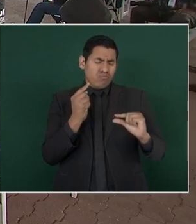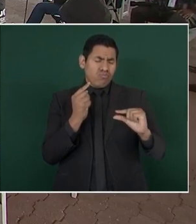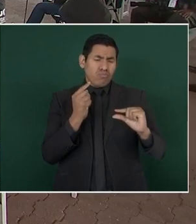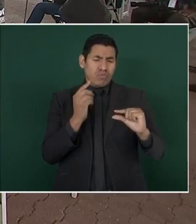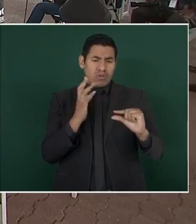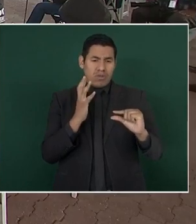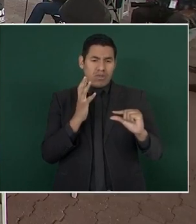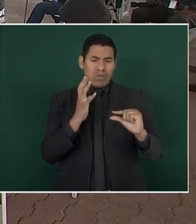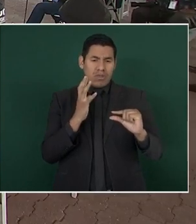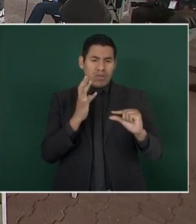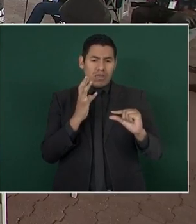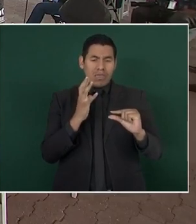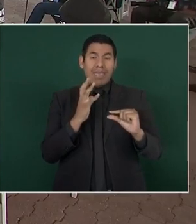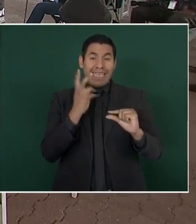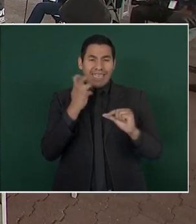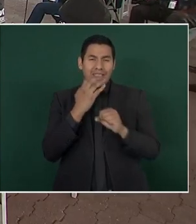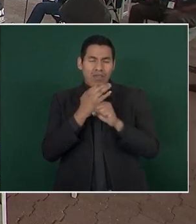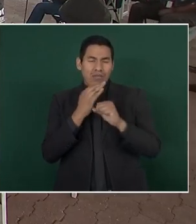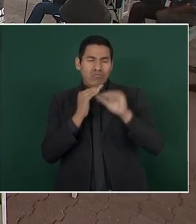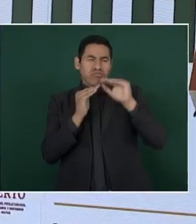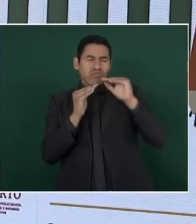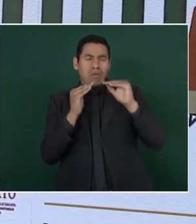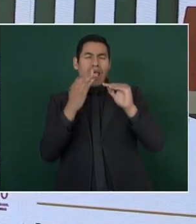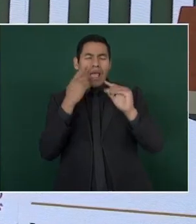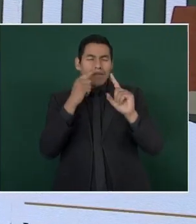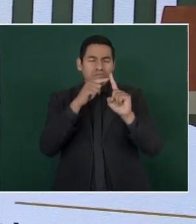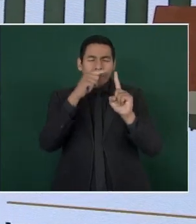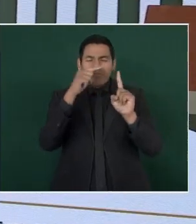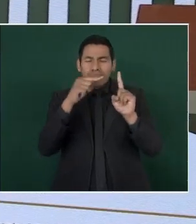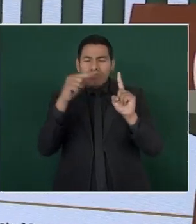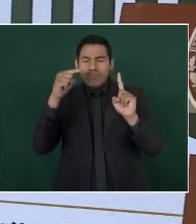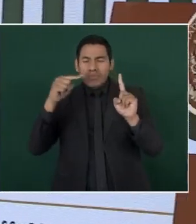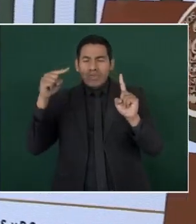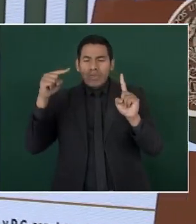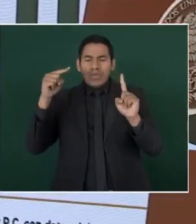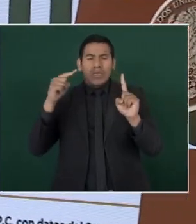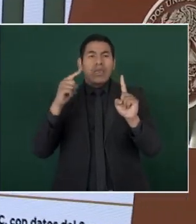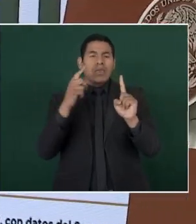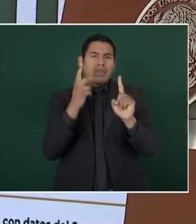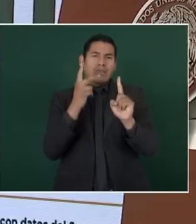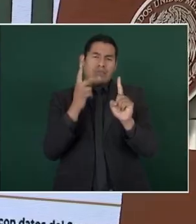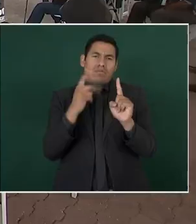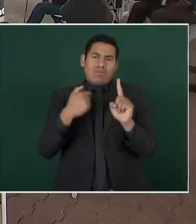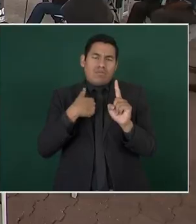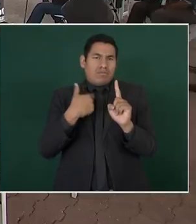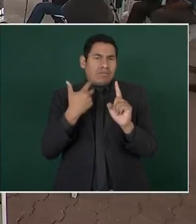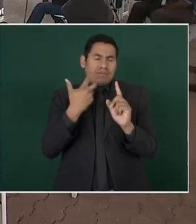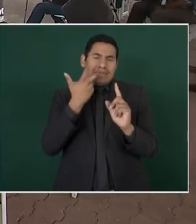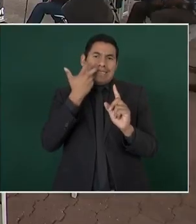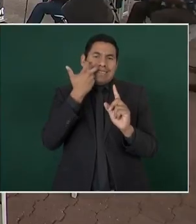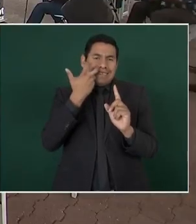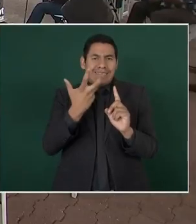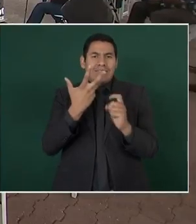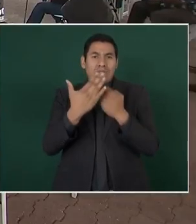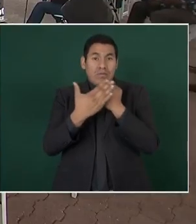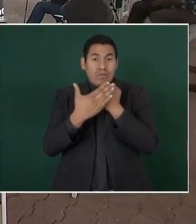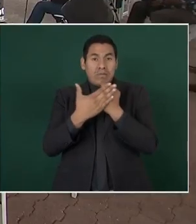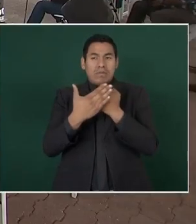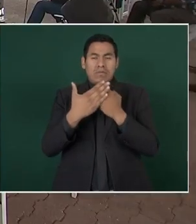aquí. Pero vamos a buscar que esta tendencia